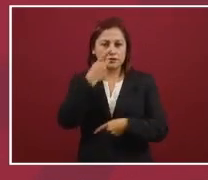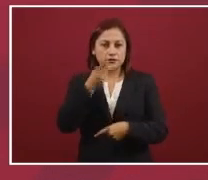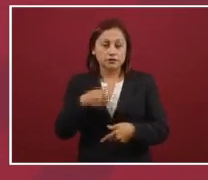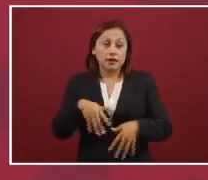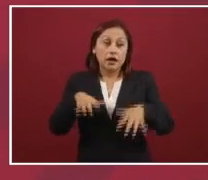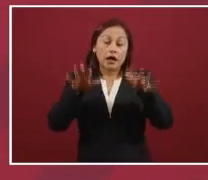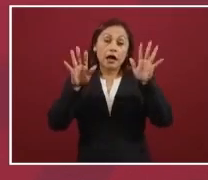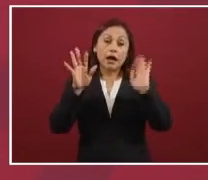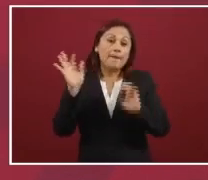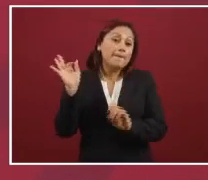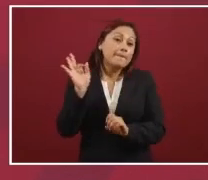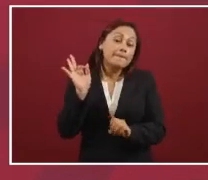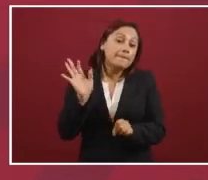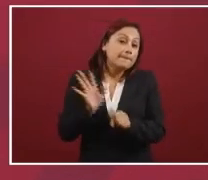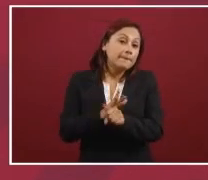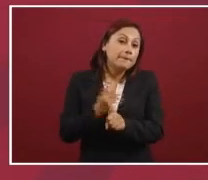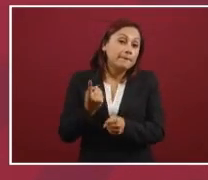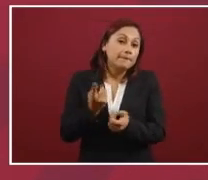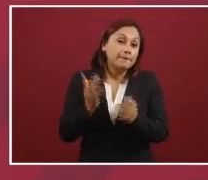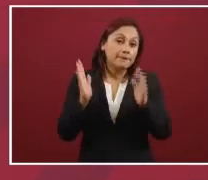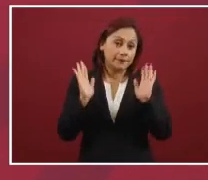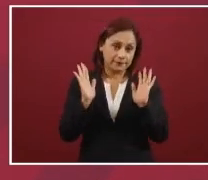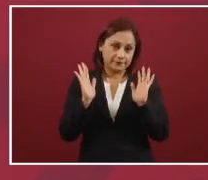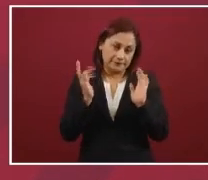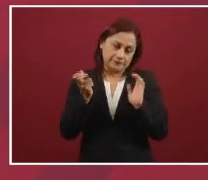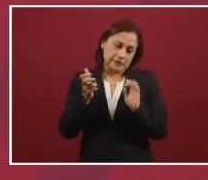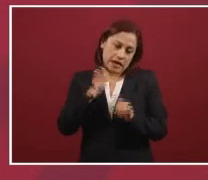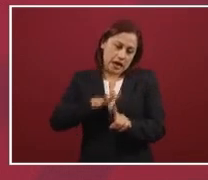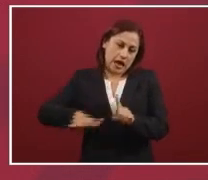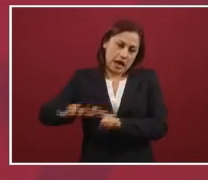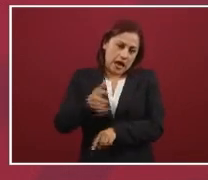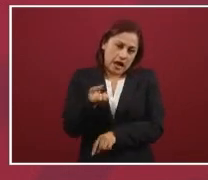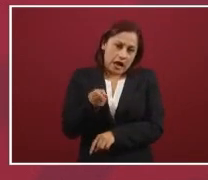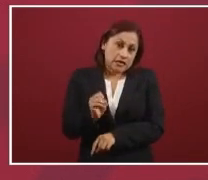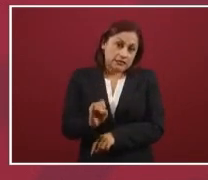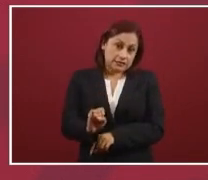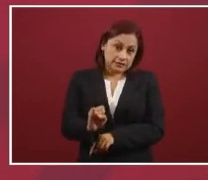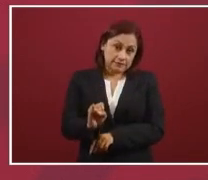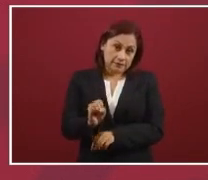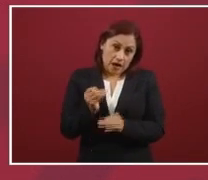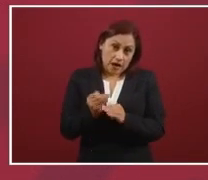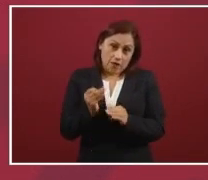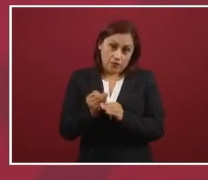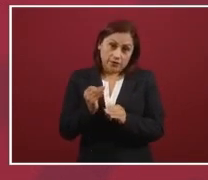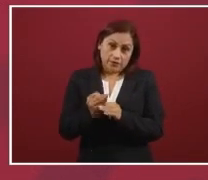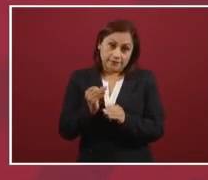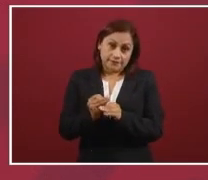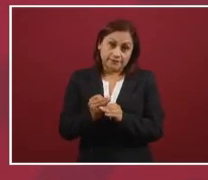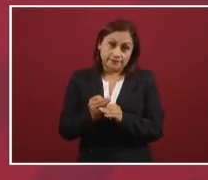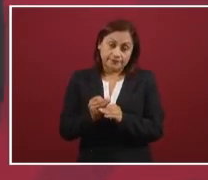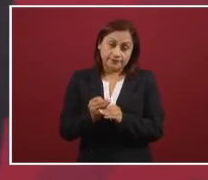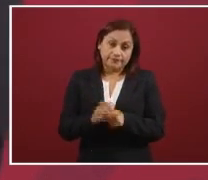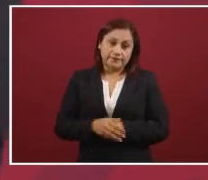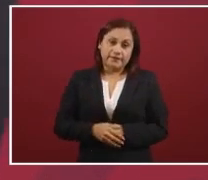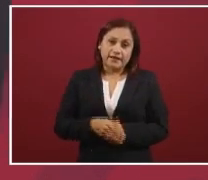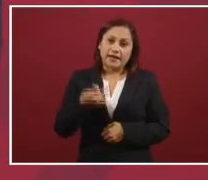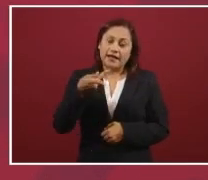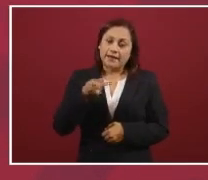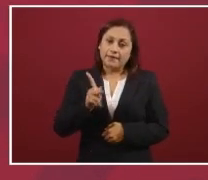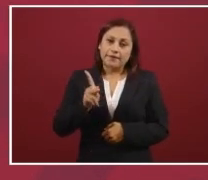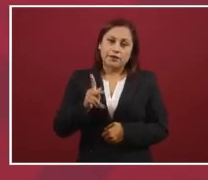Entonces, esa es la situación. Afortunadamente, existen las benditas redes